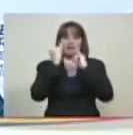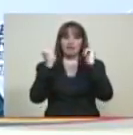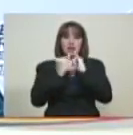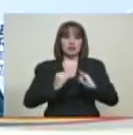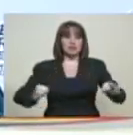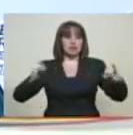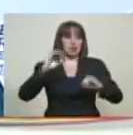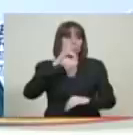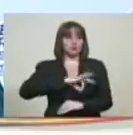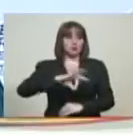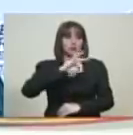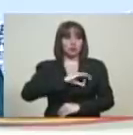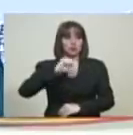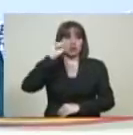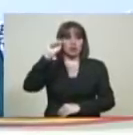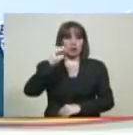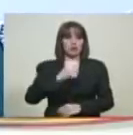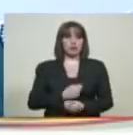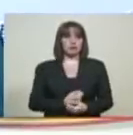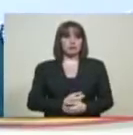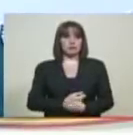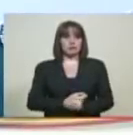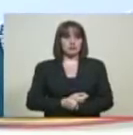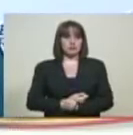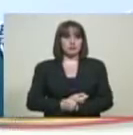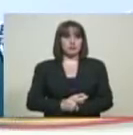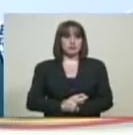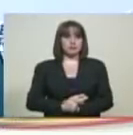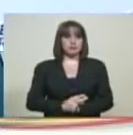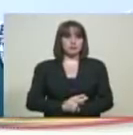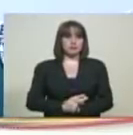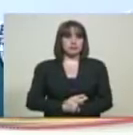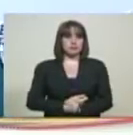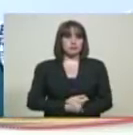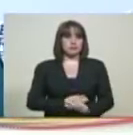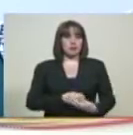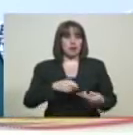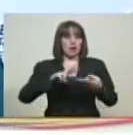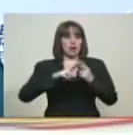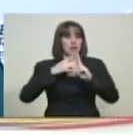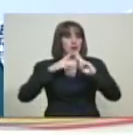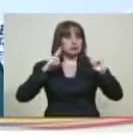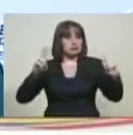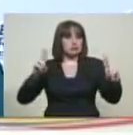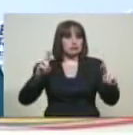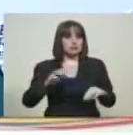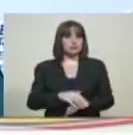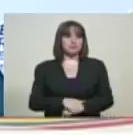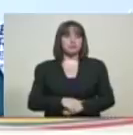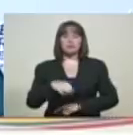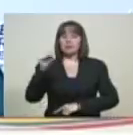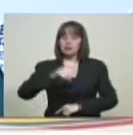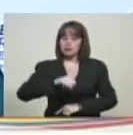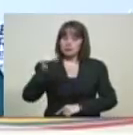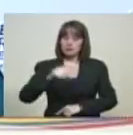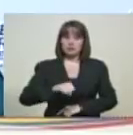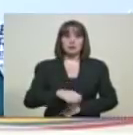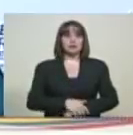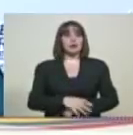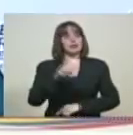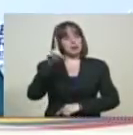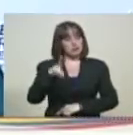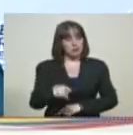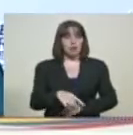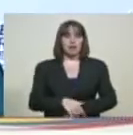social que es la felicidad colectiva la paz sí también